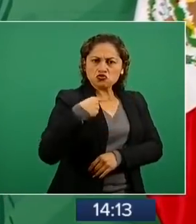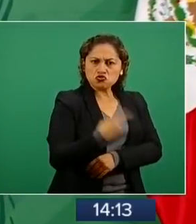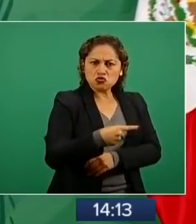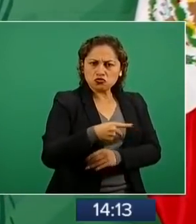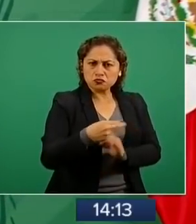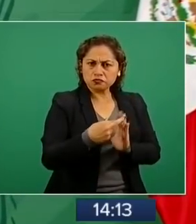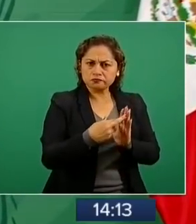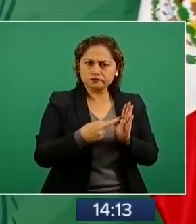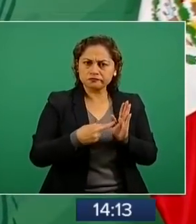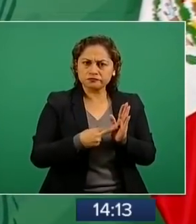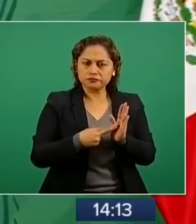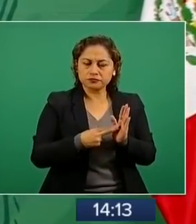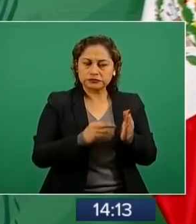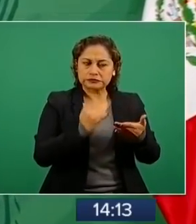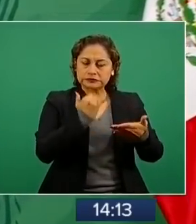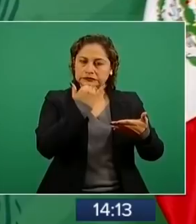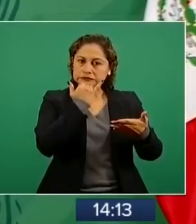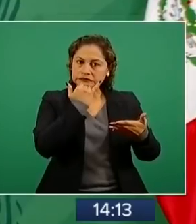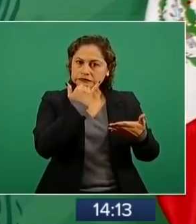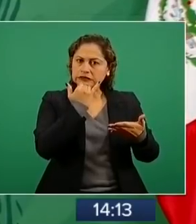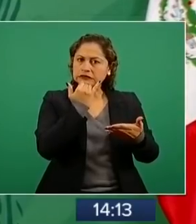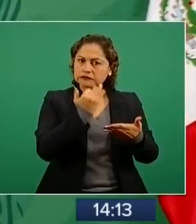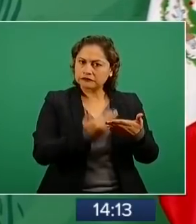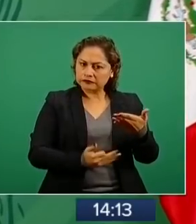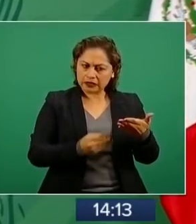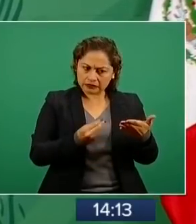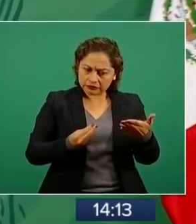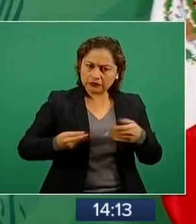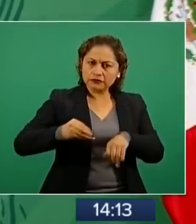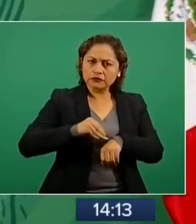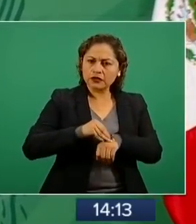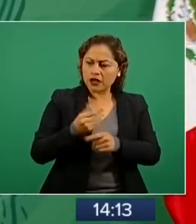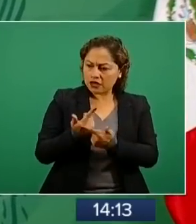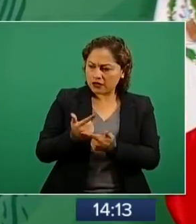libertad y el derecho a la información?